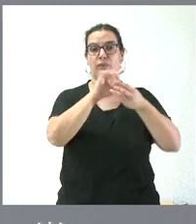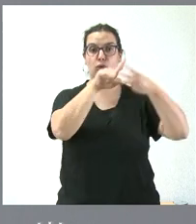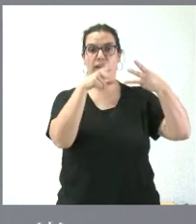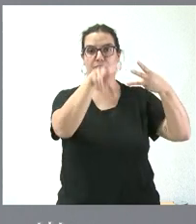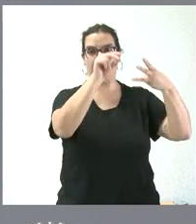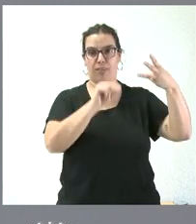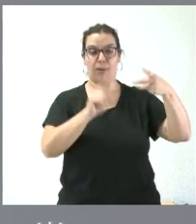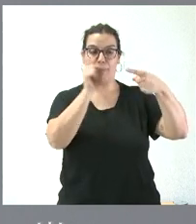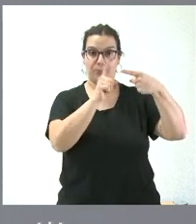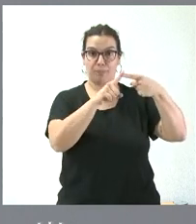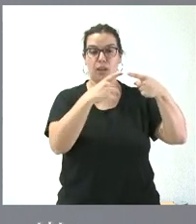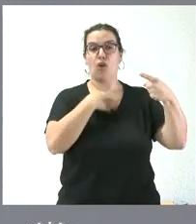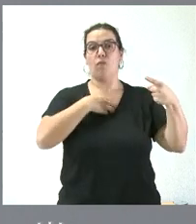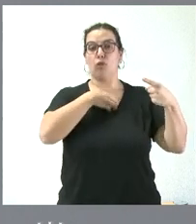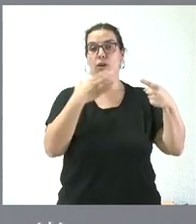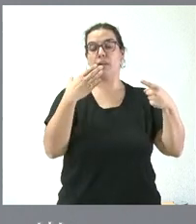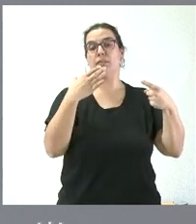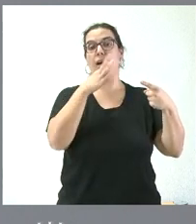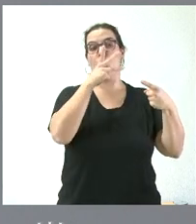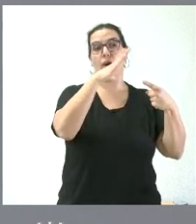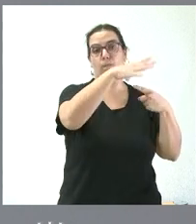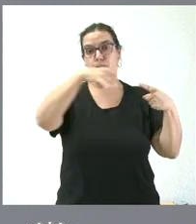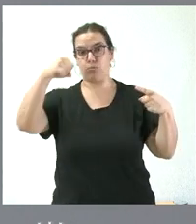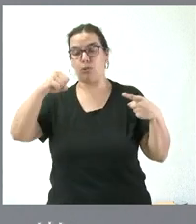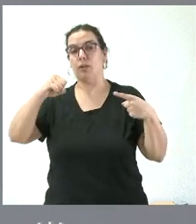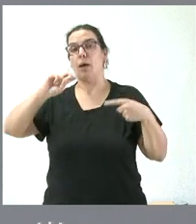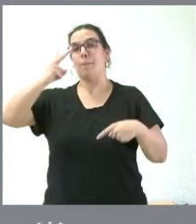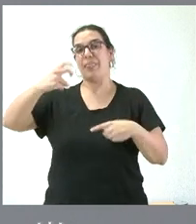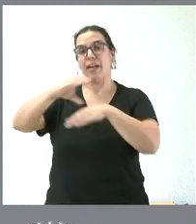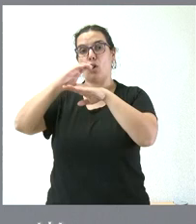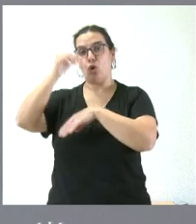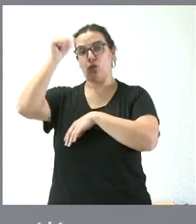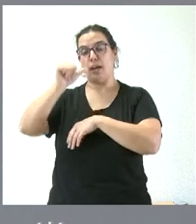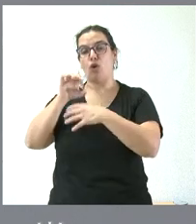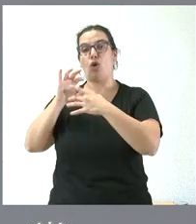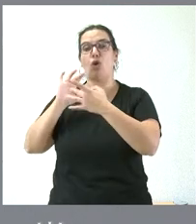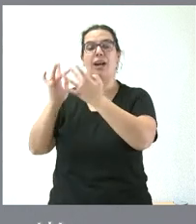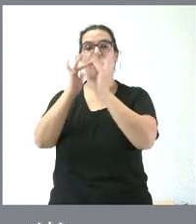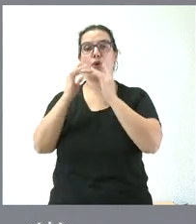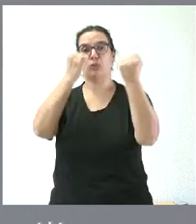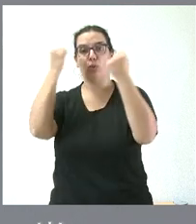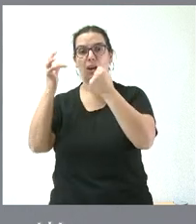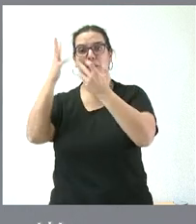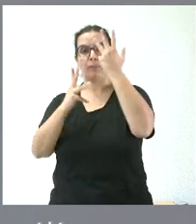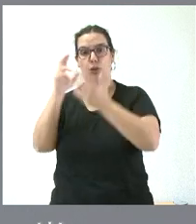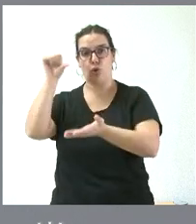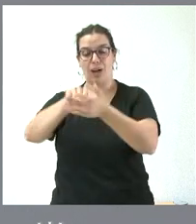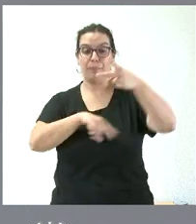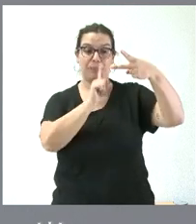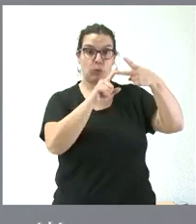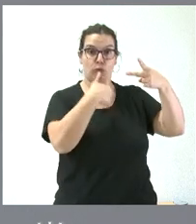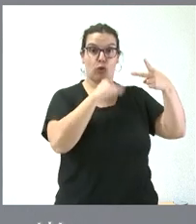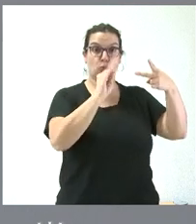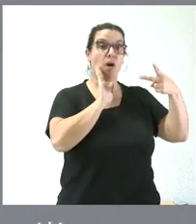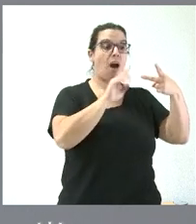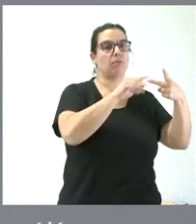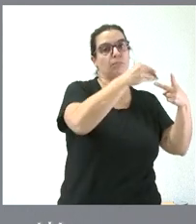del primero sus funciones serán acumuladas al actual viceconsejero de relaciones institucionales y Administración local en el caso del segundo serán